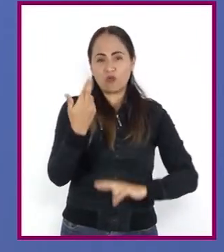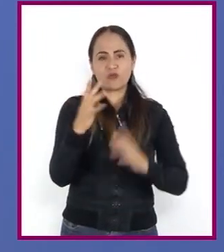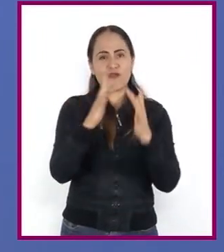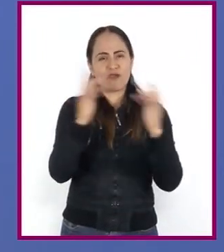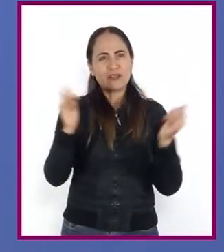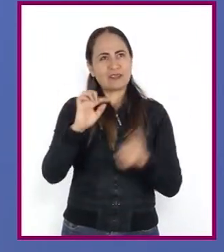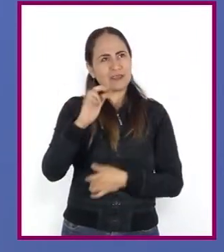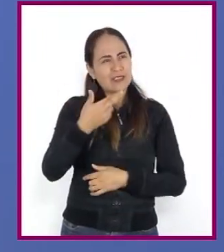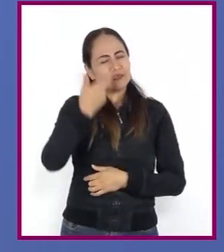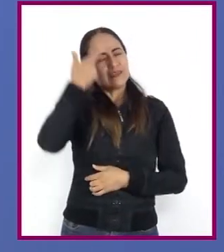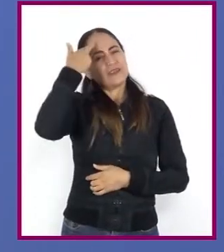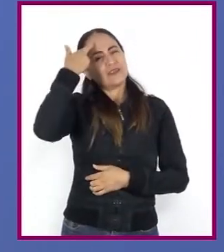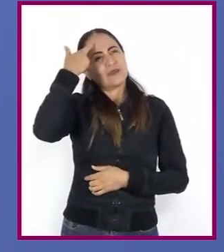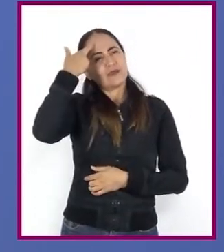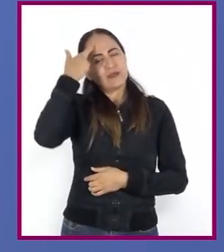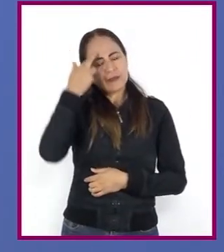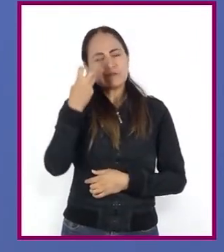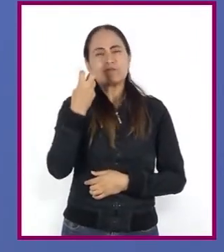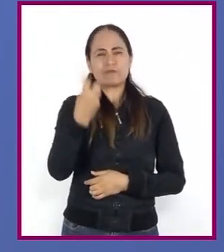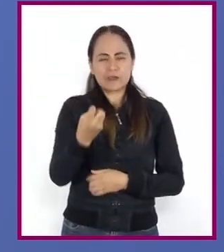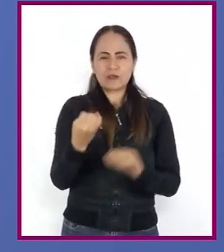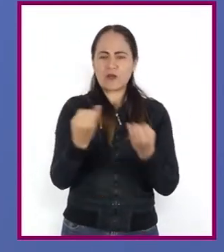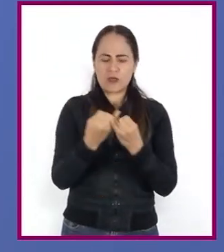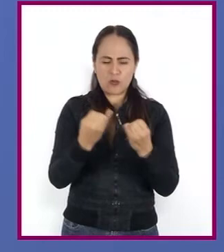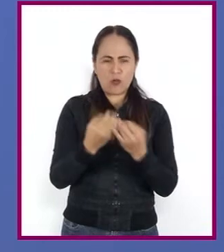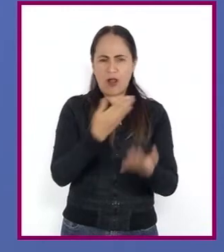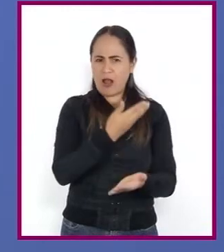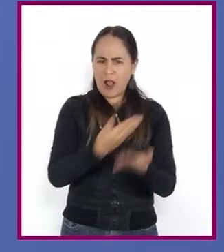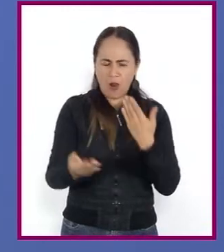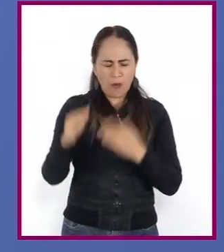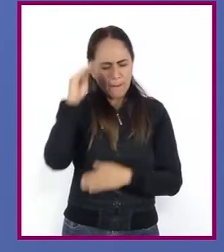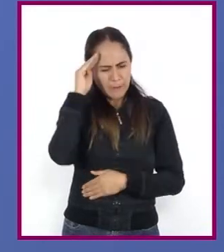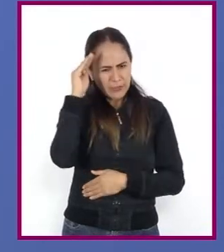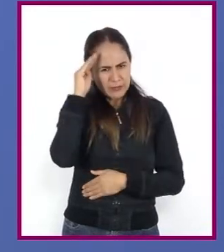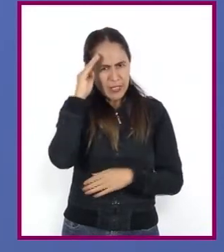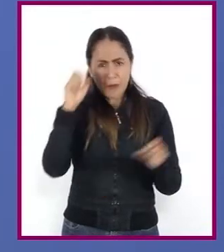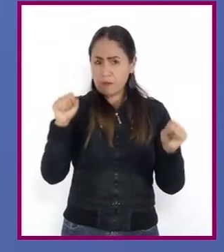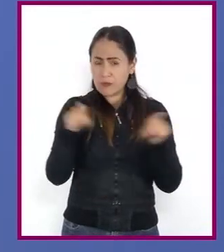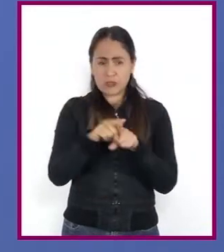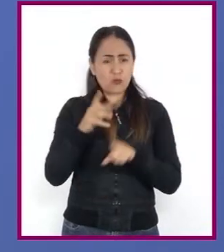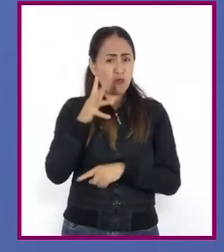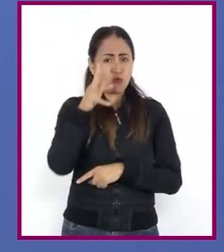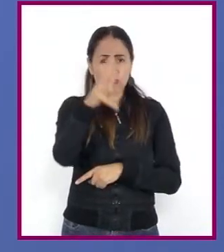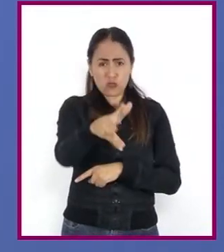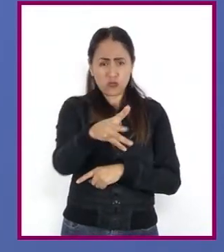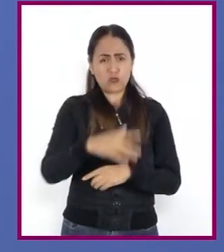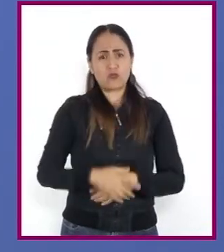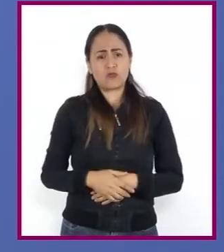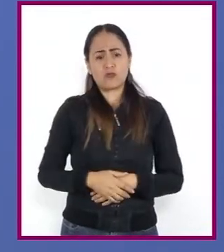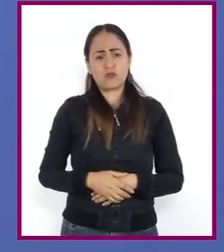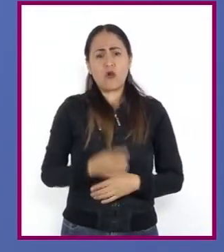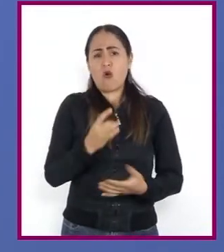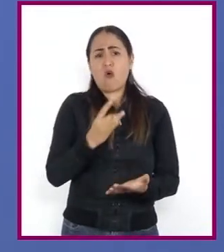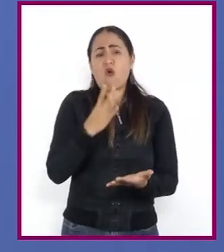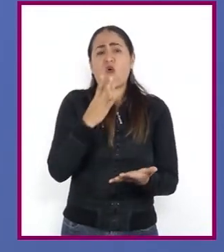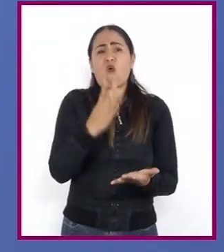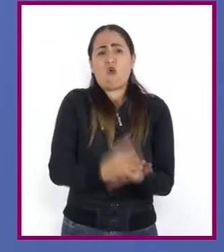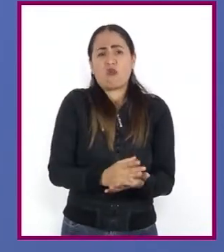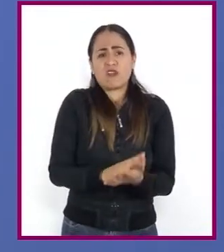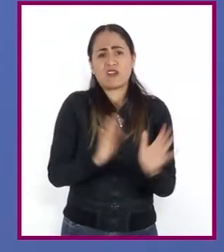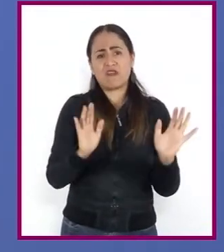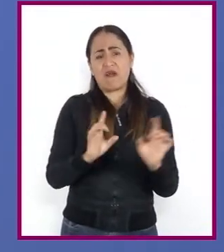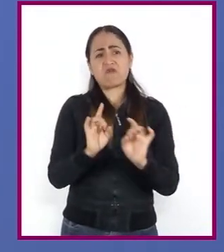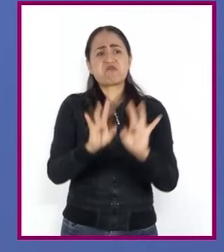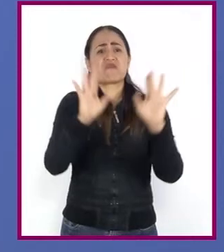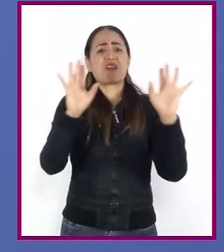es reflexionar también para el presente y para el futuro, ya que no es simplemente una evocación de un